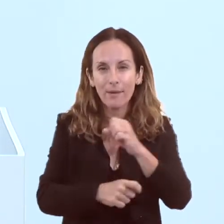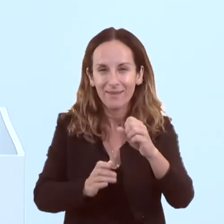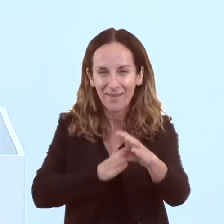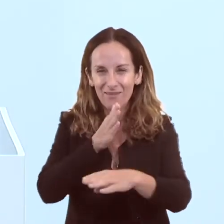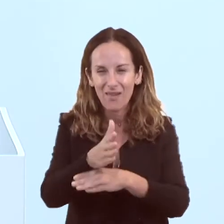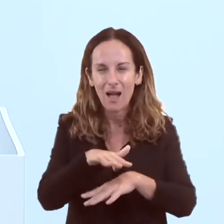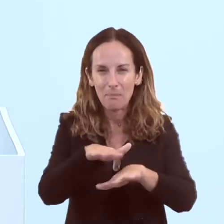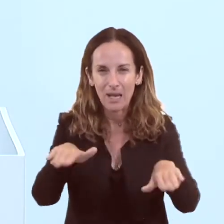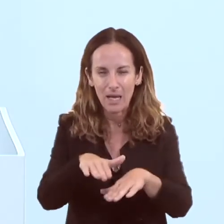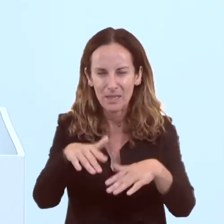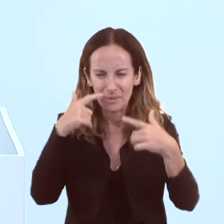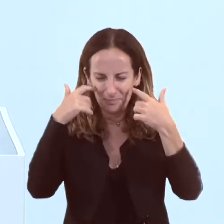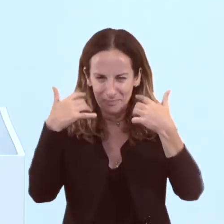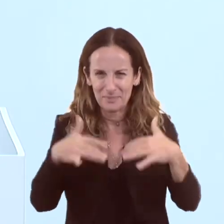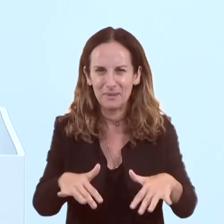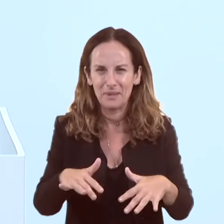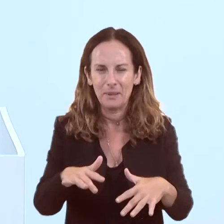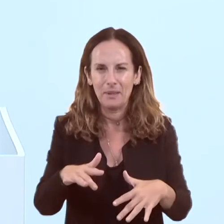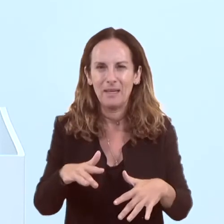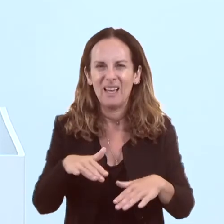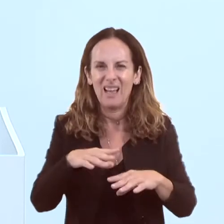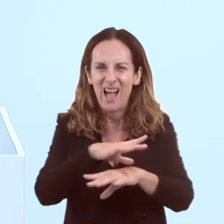el agua y con tal